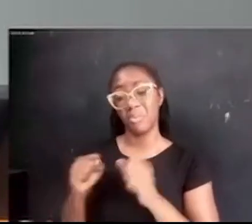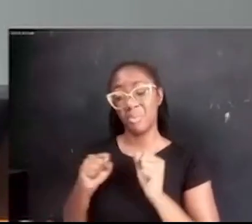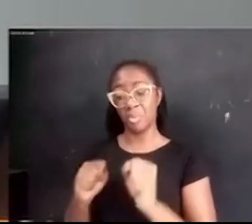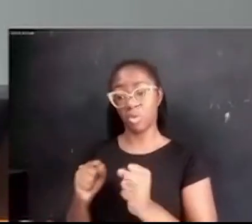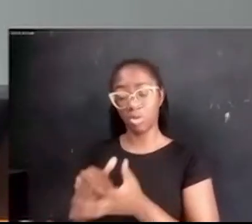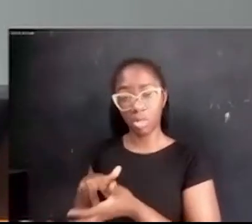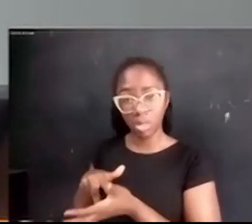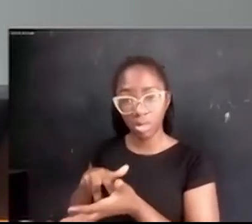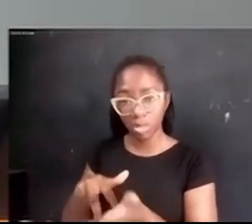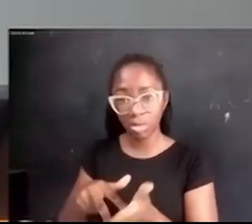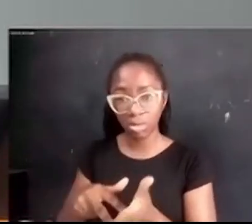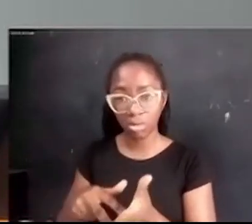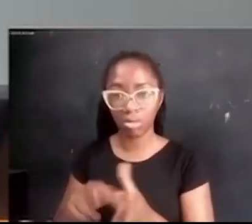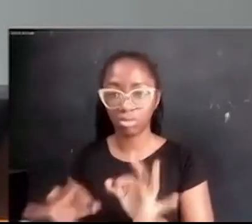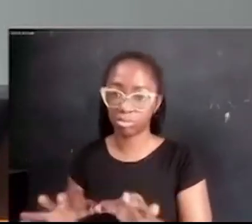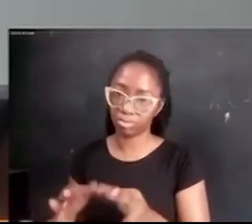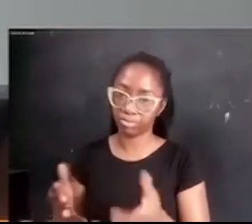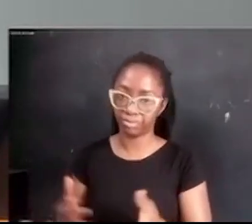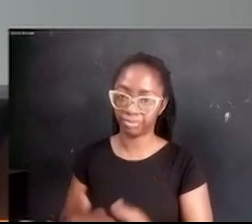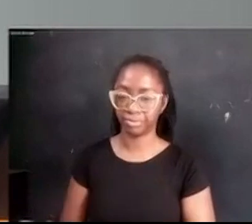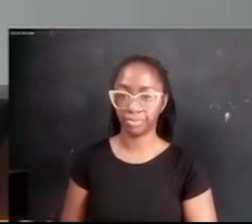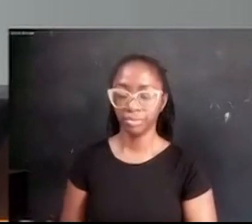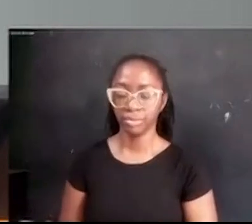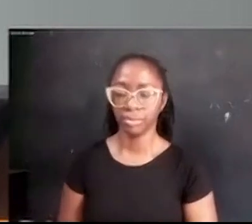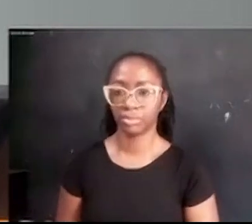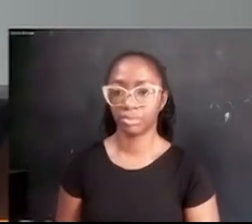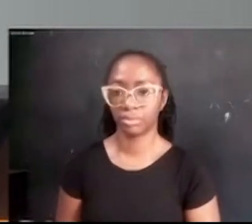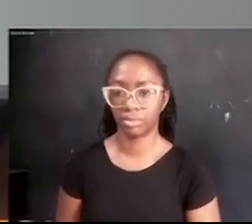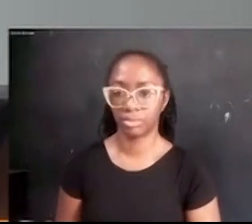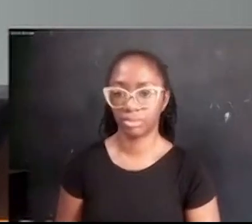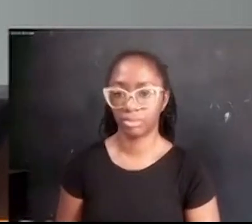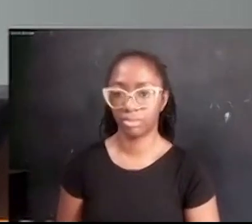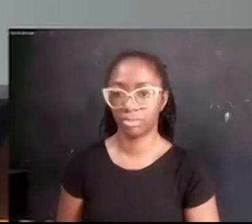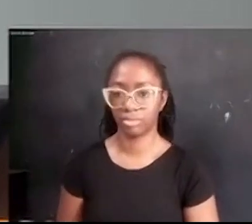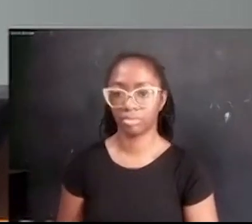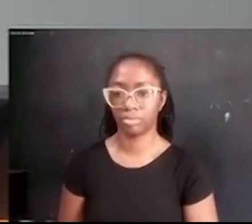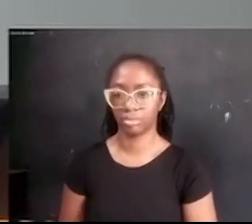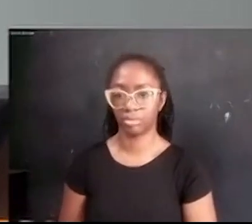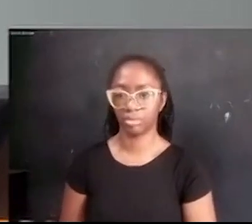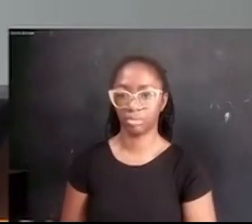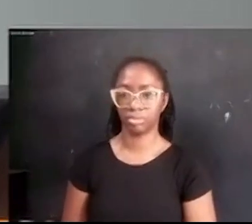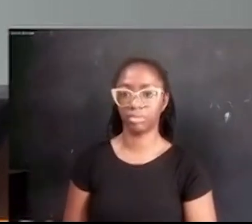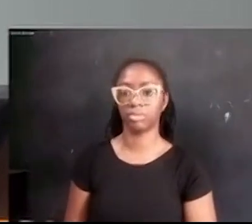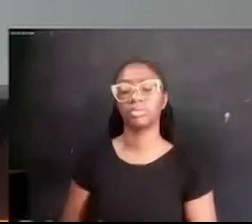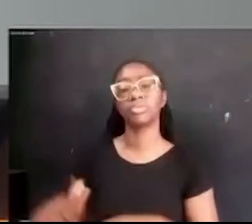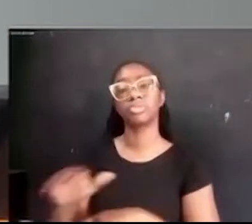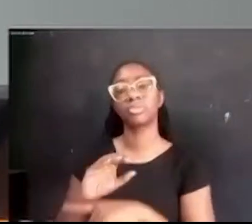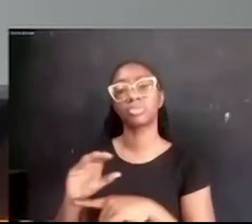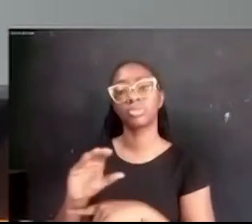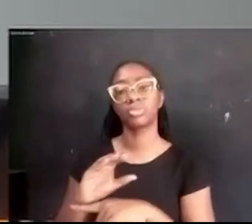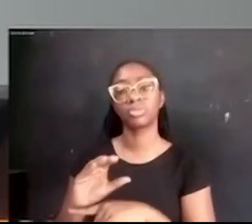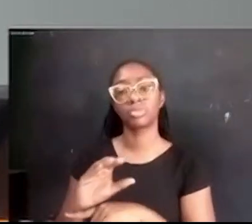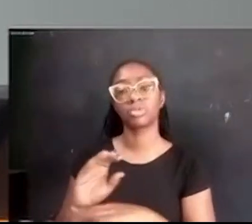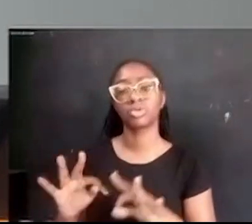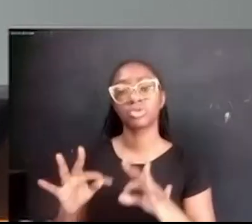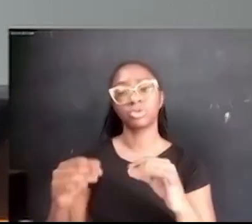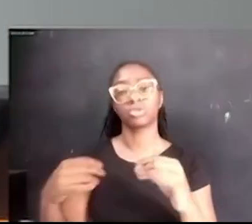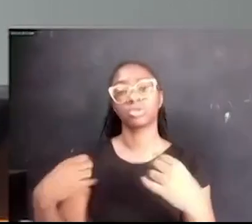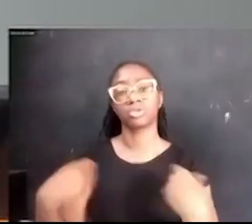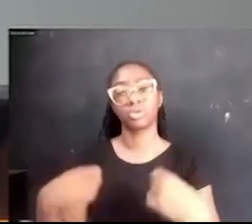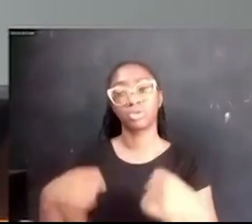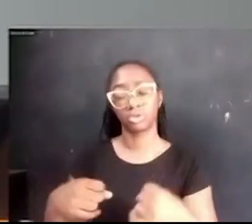poder constituyente. Y según Sieyès, la Constitución solo se refiere al gobierno